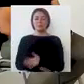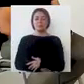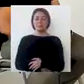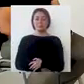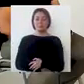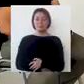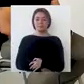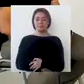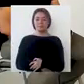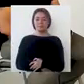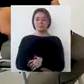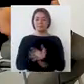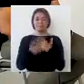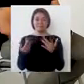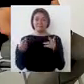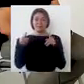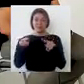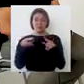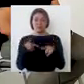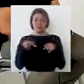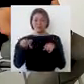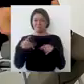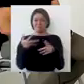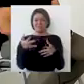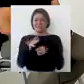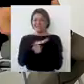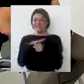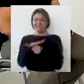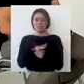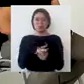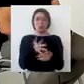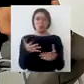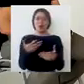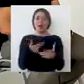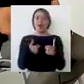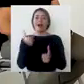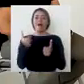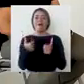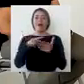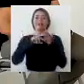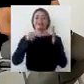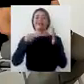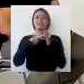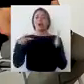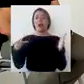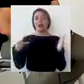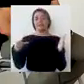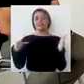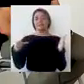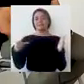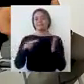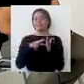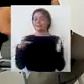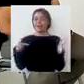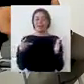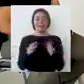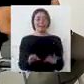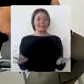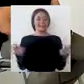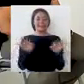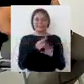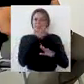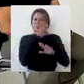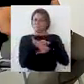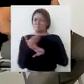esta nueva capa de la realidad, que es la capa digital, ¿cierto?, y de las redes, donde hay un montón de otras